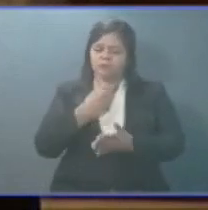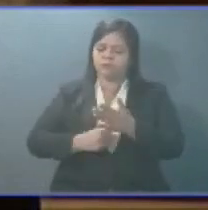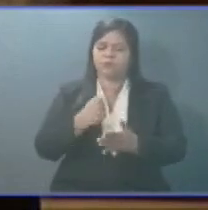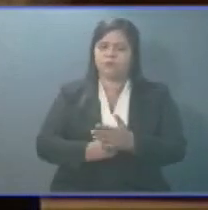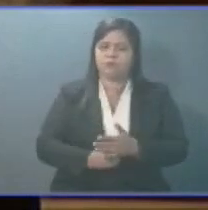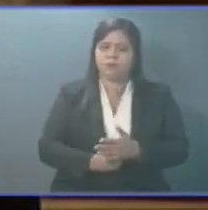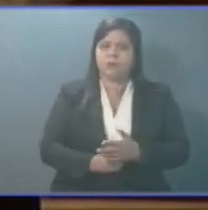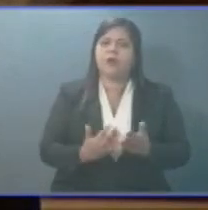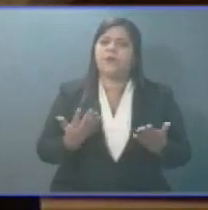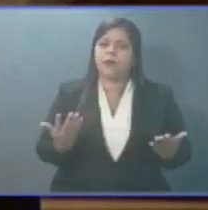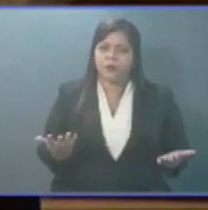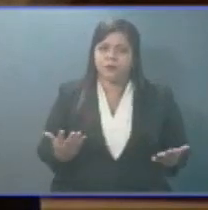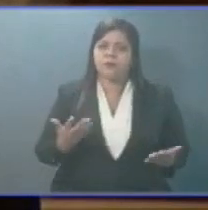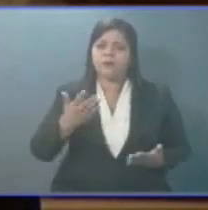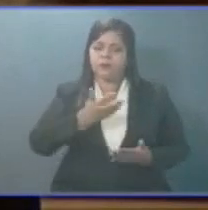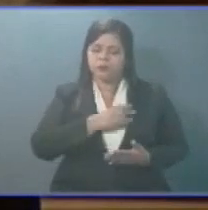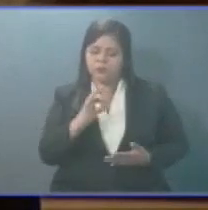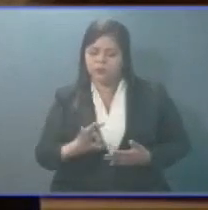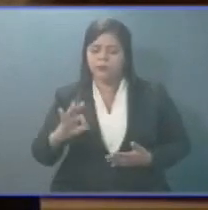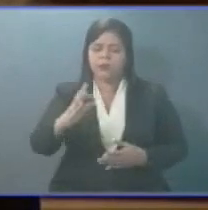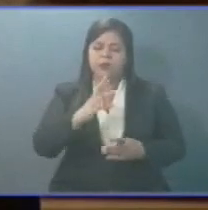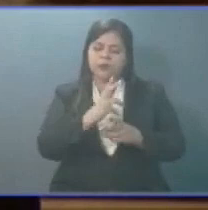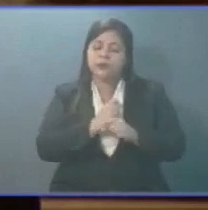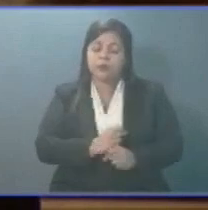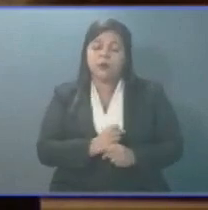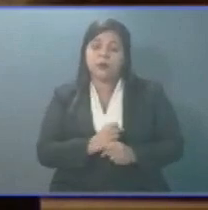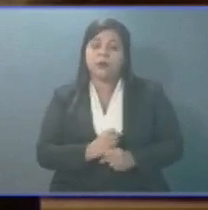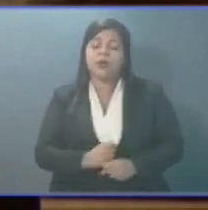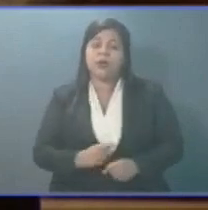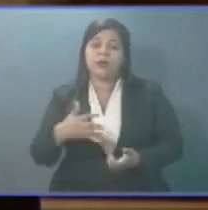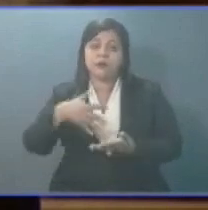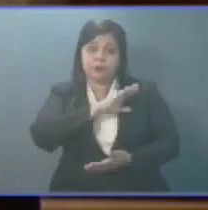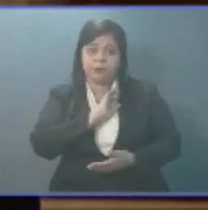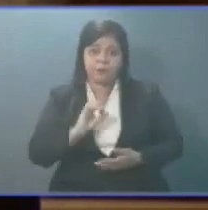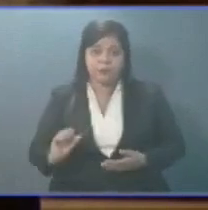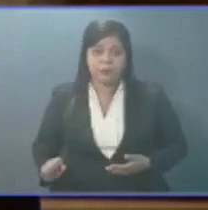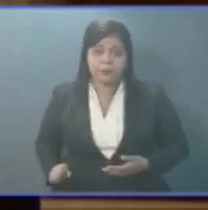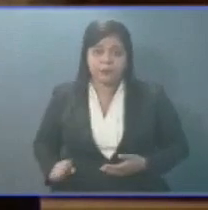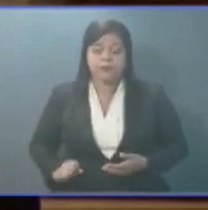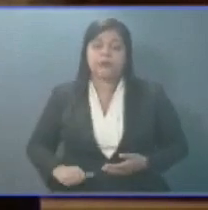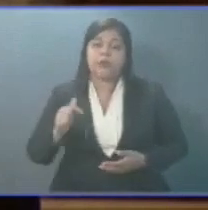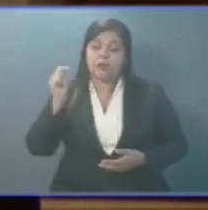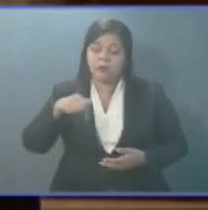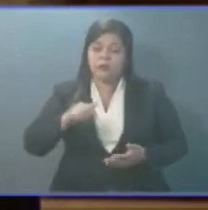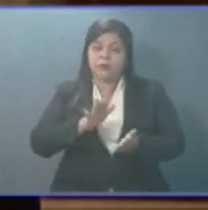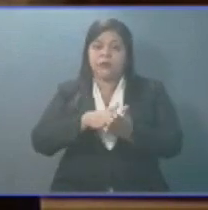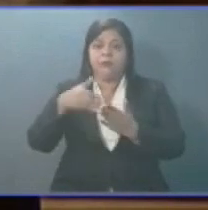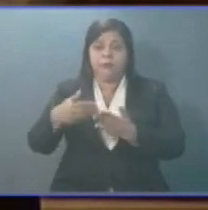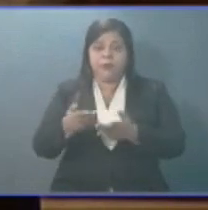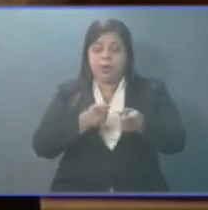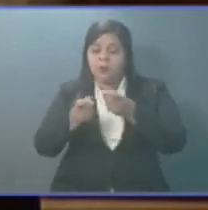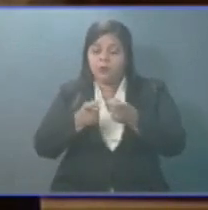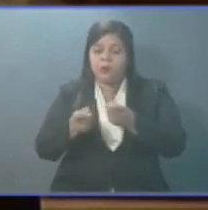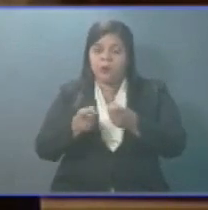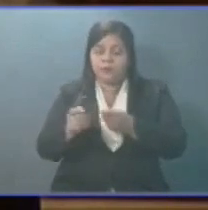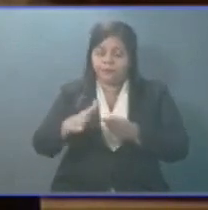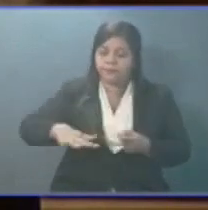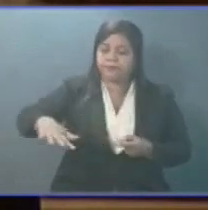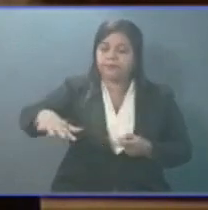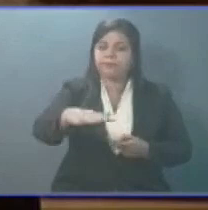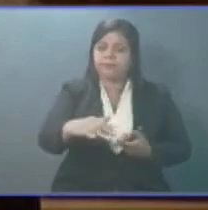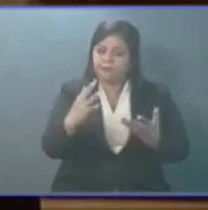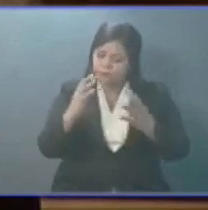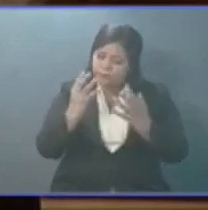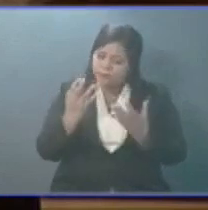con el propósito de mejorar la seguridad de los salvadoreños en el marco del plan control territorial y